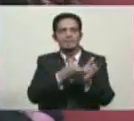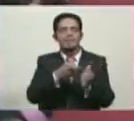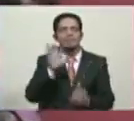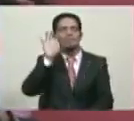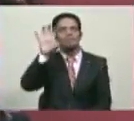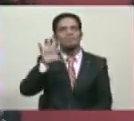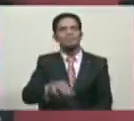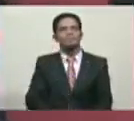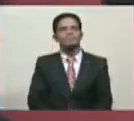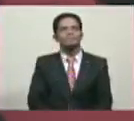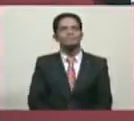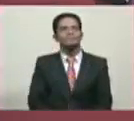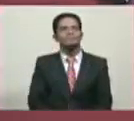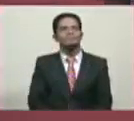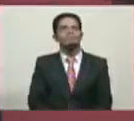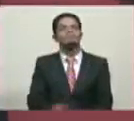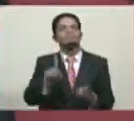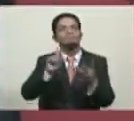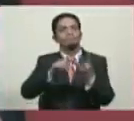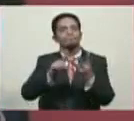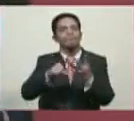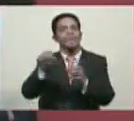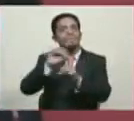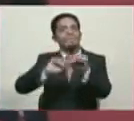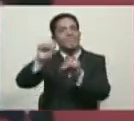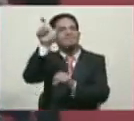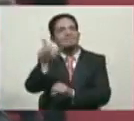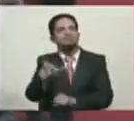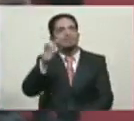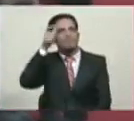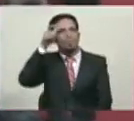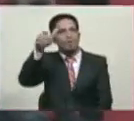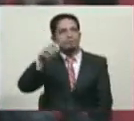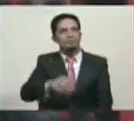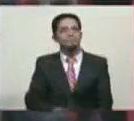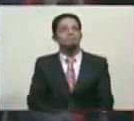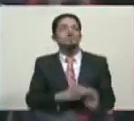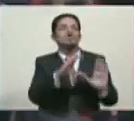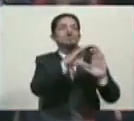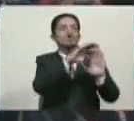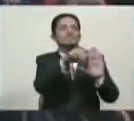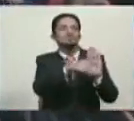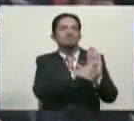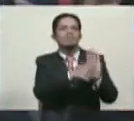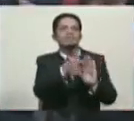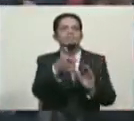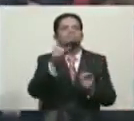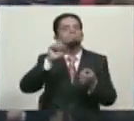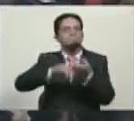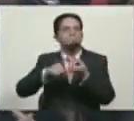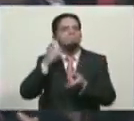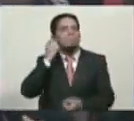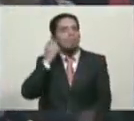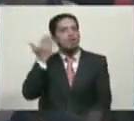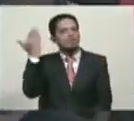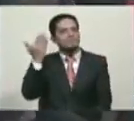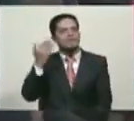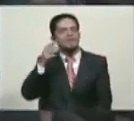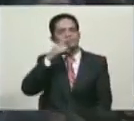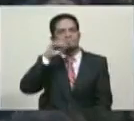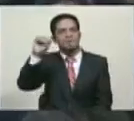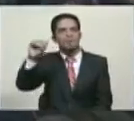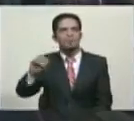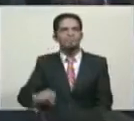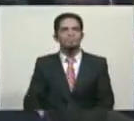Ruiz, Defensor del Pueblo. Constituyente doctora Cilia Flores, primera combatiente de